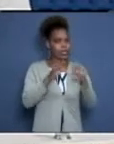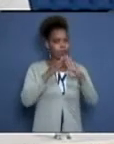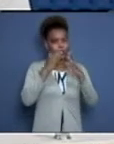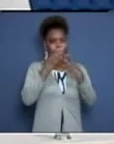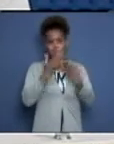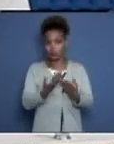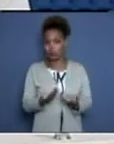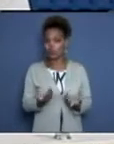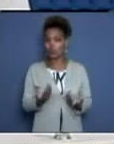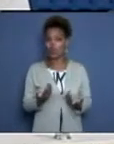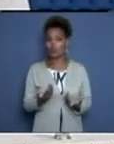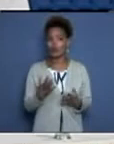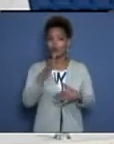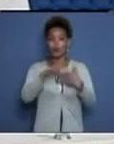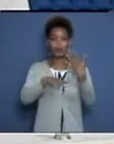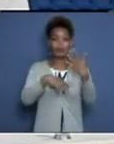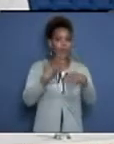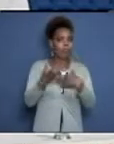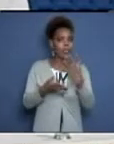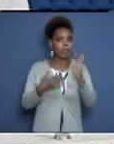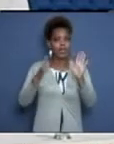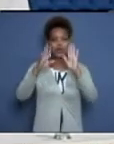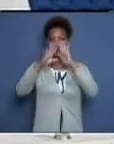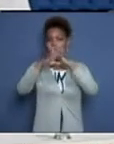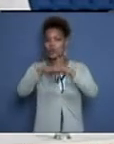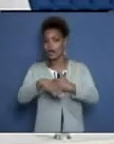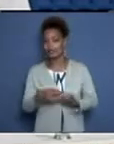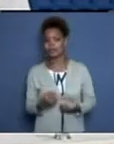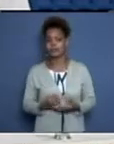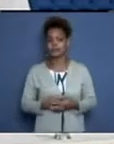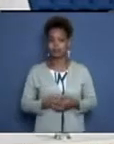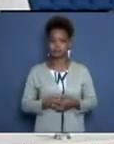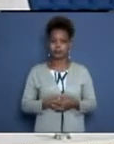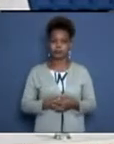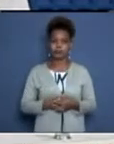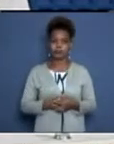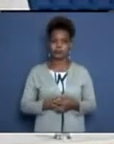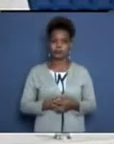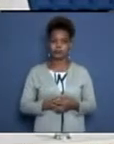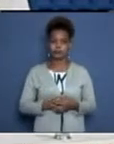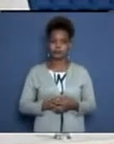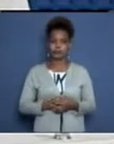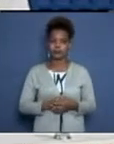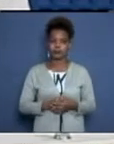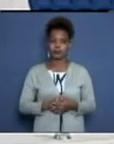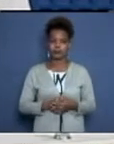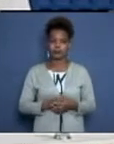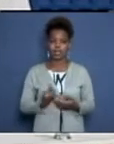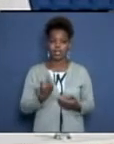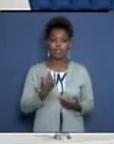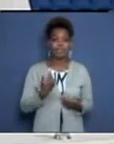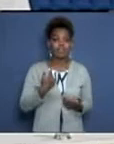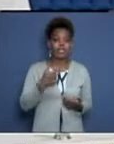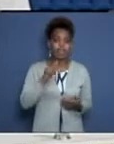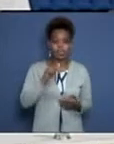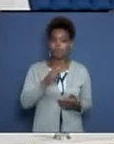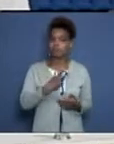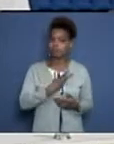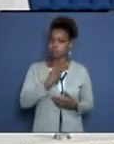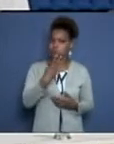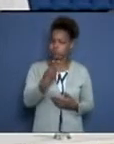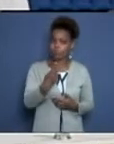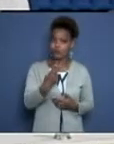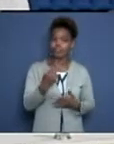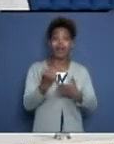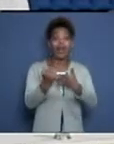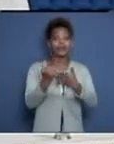Es decir, no hemos tenido problemas con los medios de protección, ni nada que ver con esto. Es decir, ellos con tremenda disposición. Y ha sido